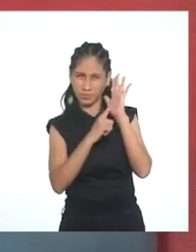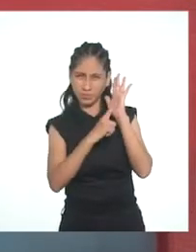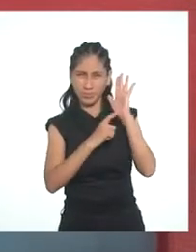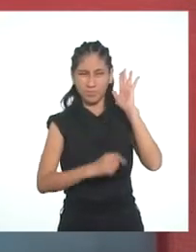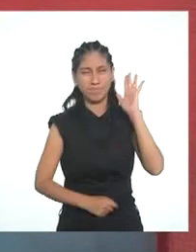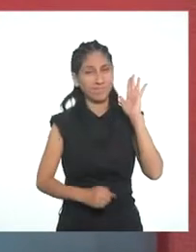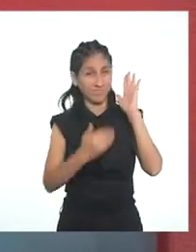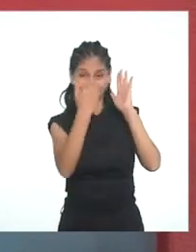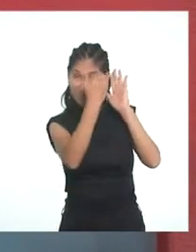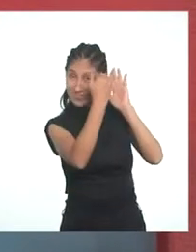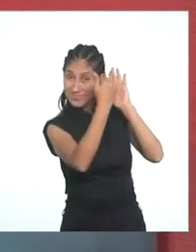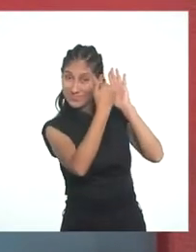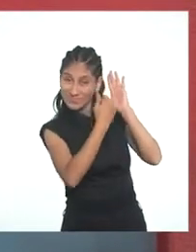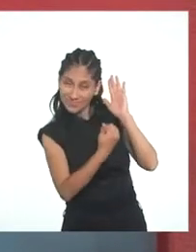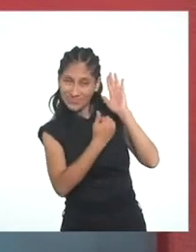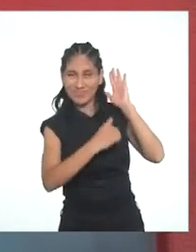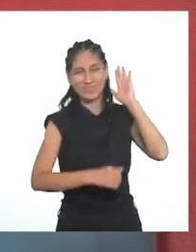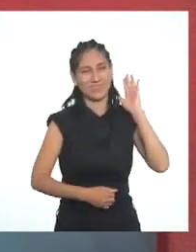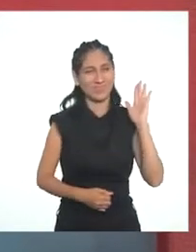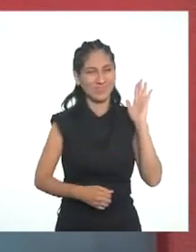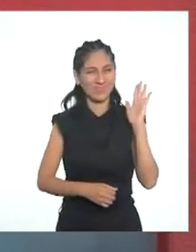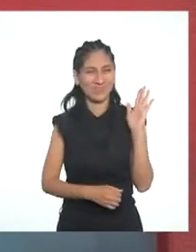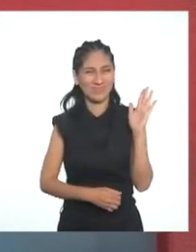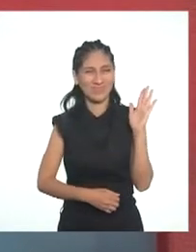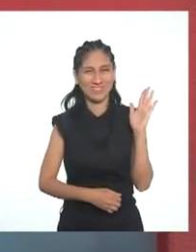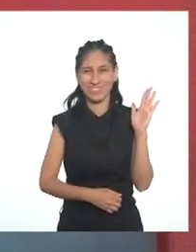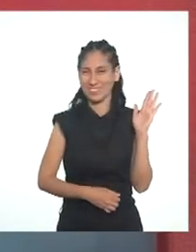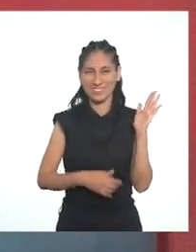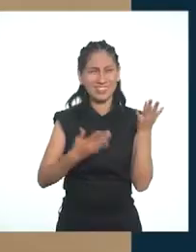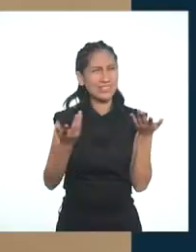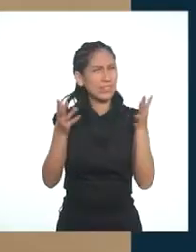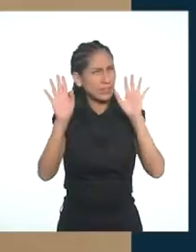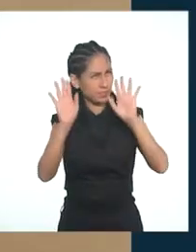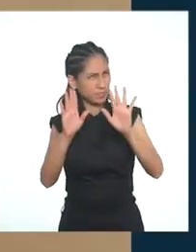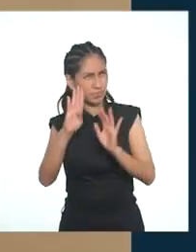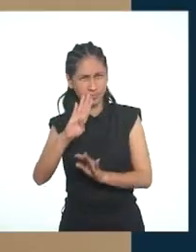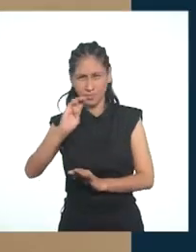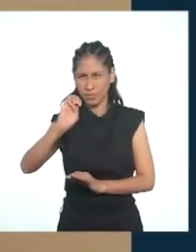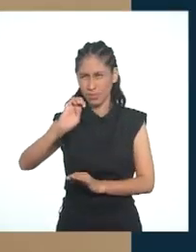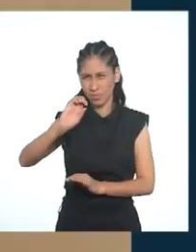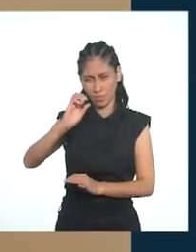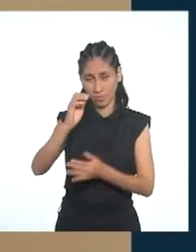bacterias gram-positivas y gram-negativas.